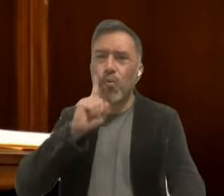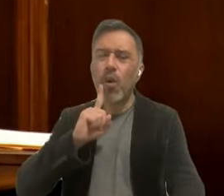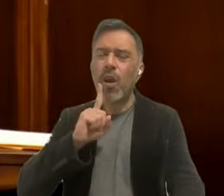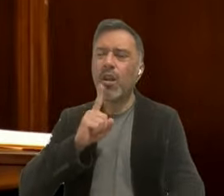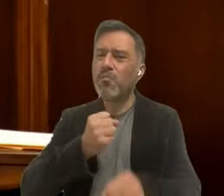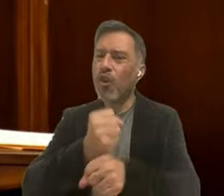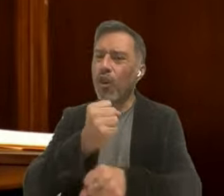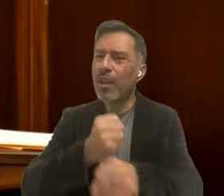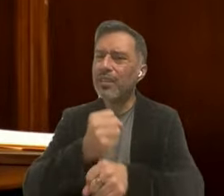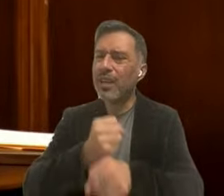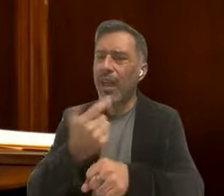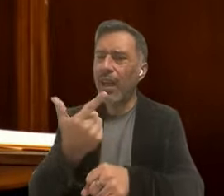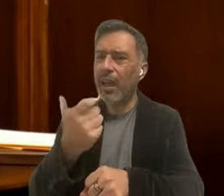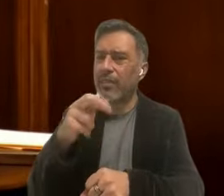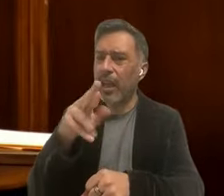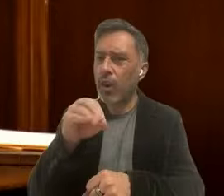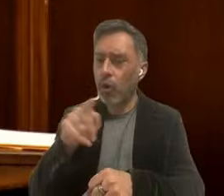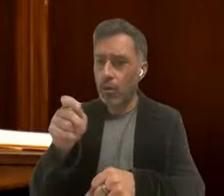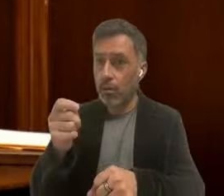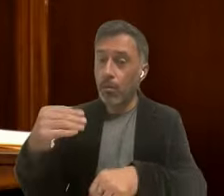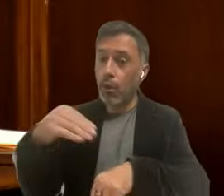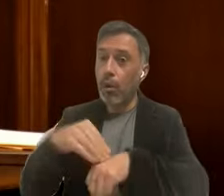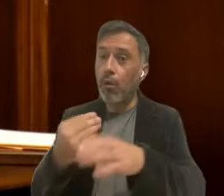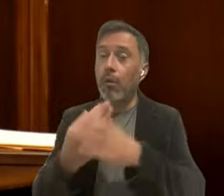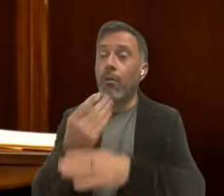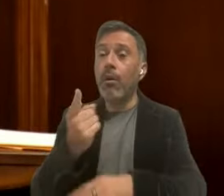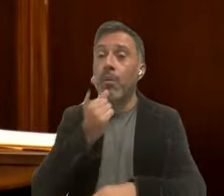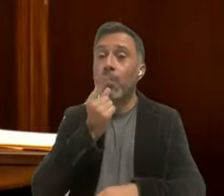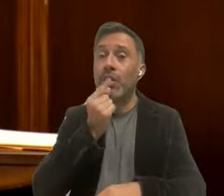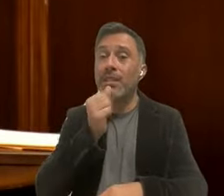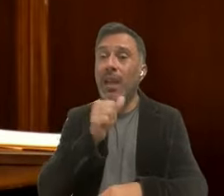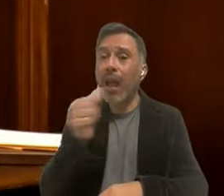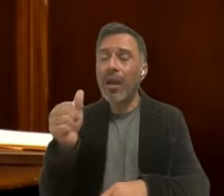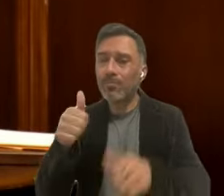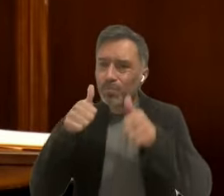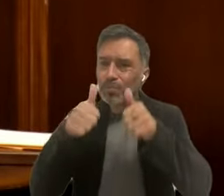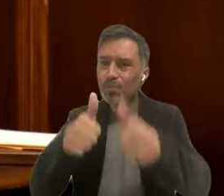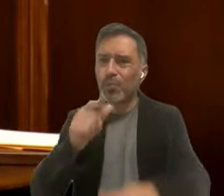creó la policía de género, a través de la cual se realizaron